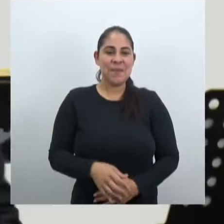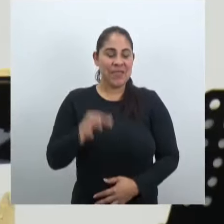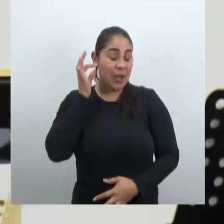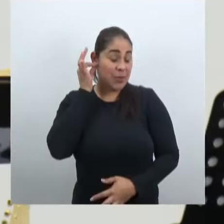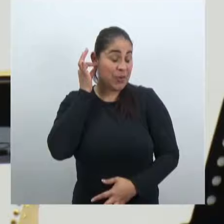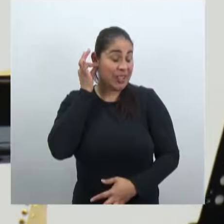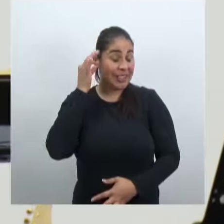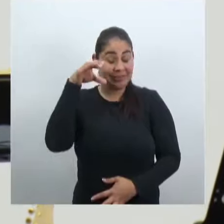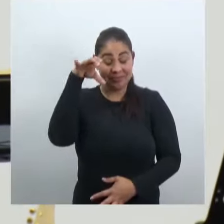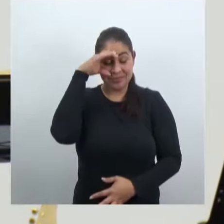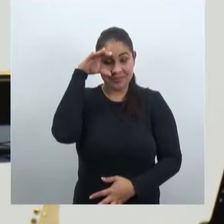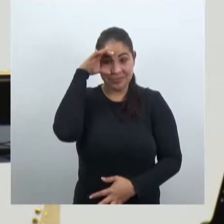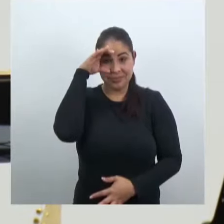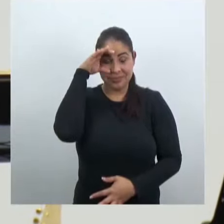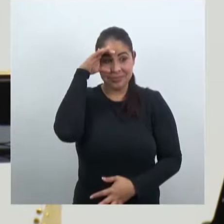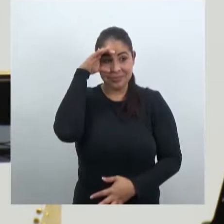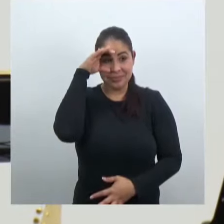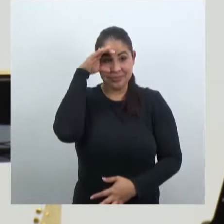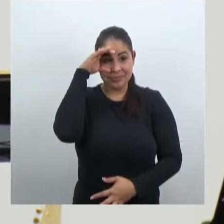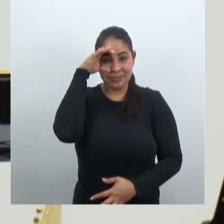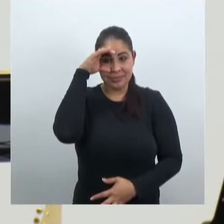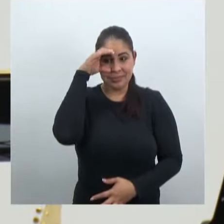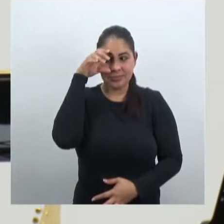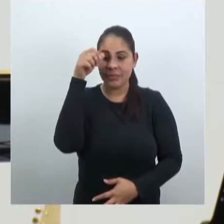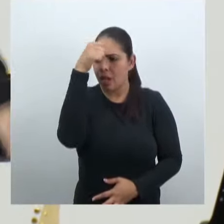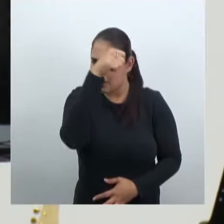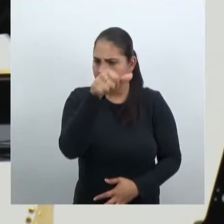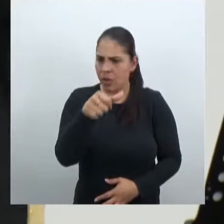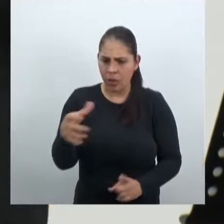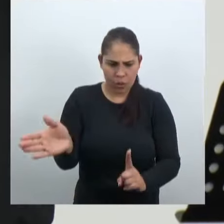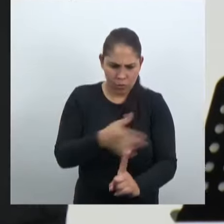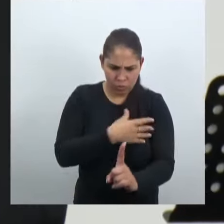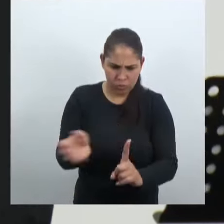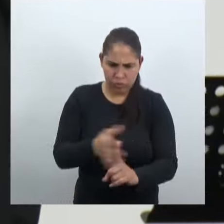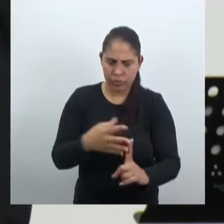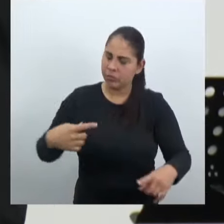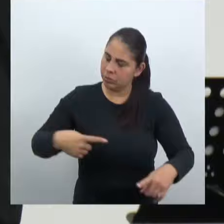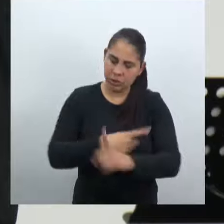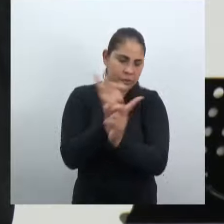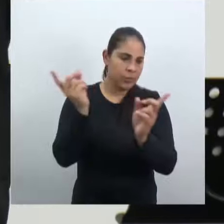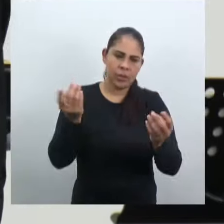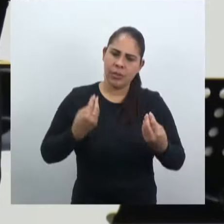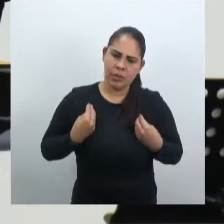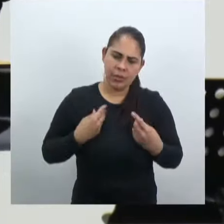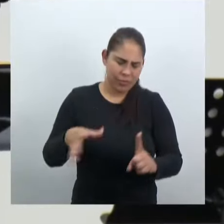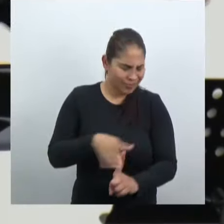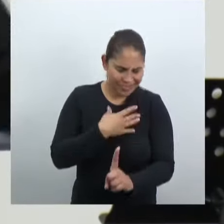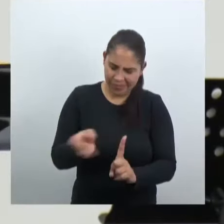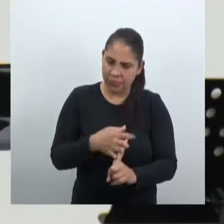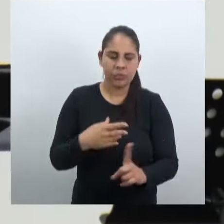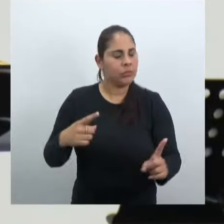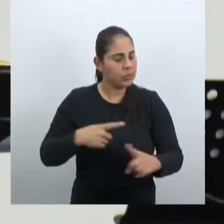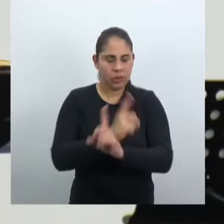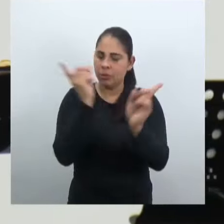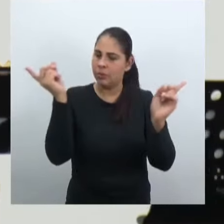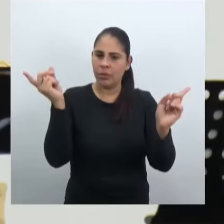igual lo que ese cerdo te hizo. Es igual lo que te hizo la vida. Es igual